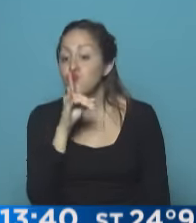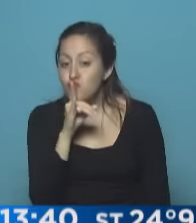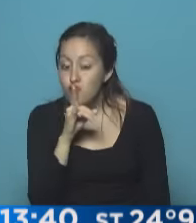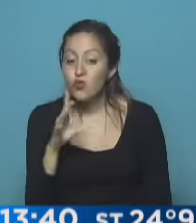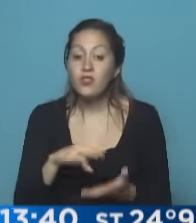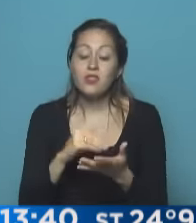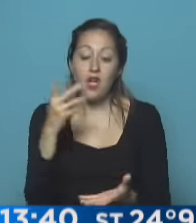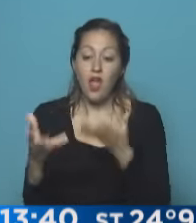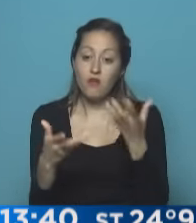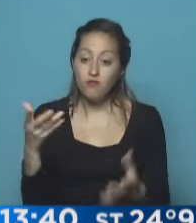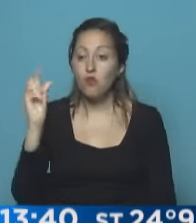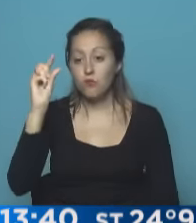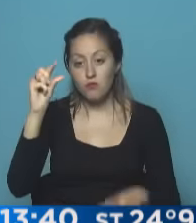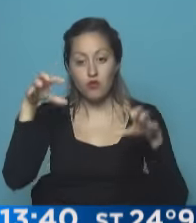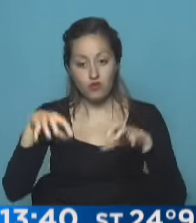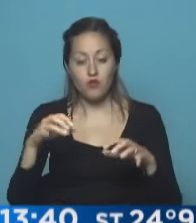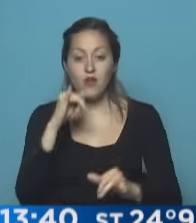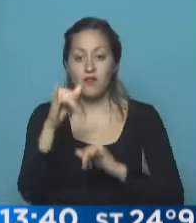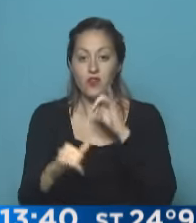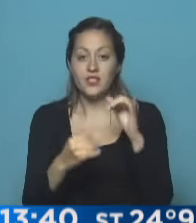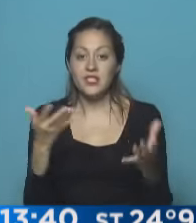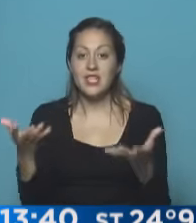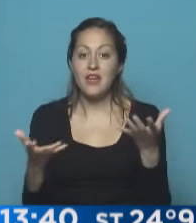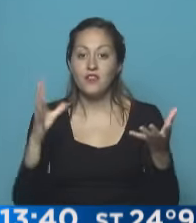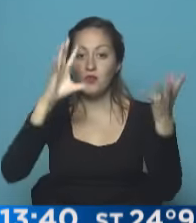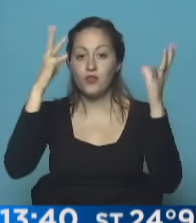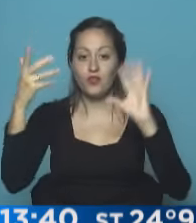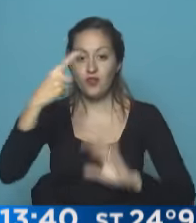Tierra del Fuego, poquita lluvia. Información del Servicio Meteorológico Nacional.